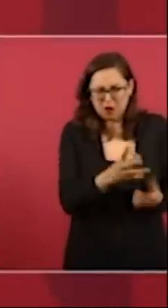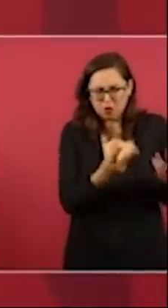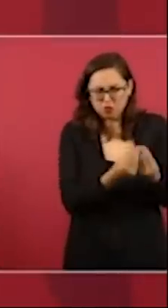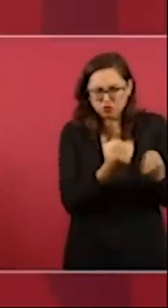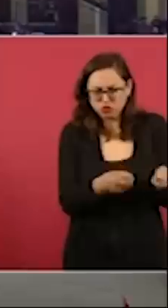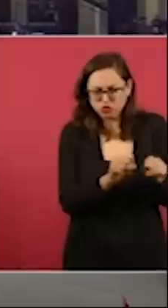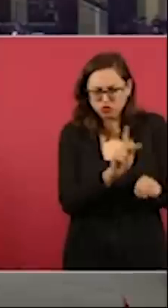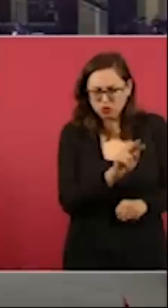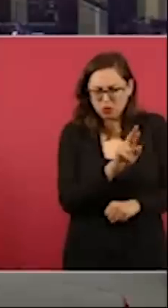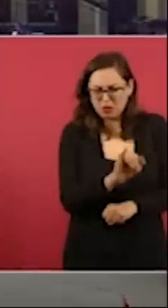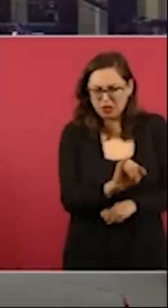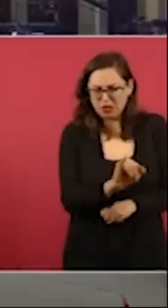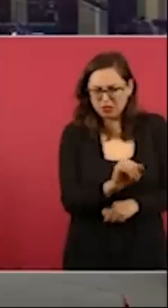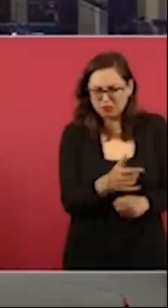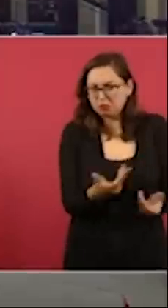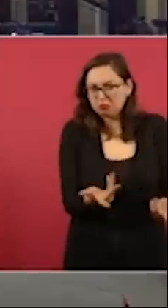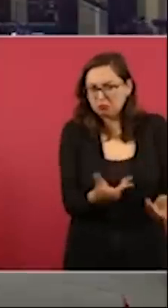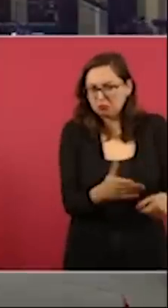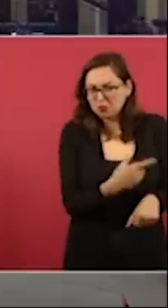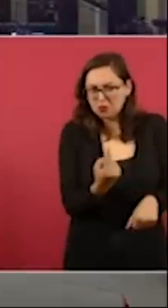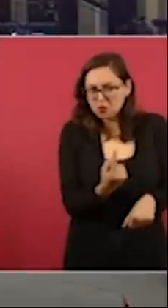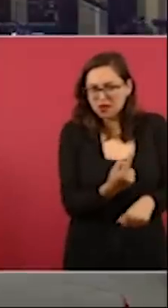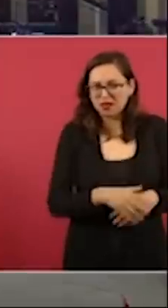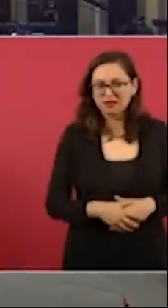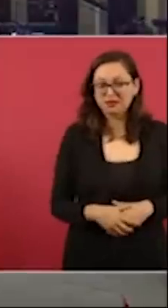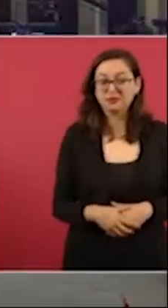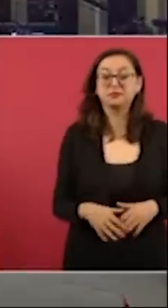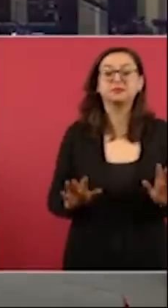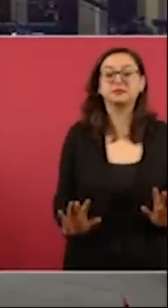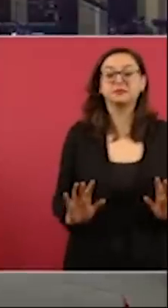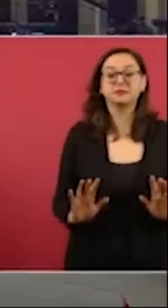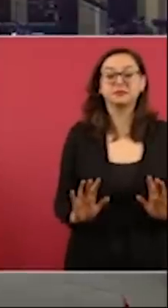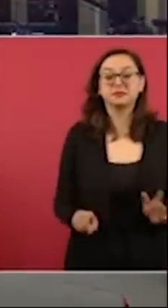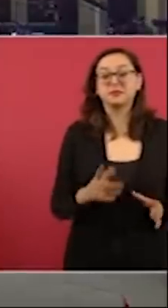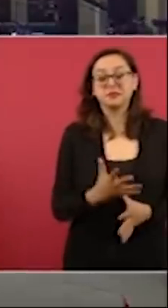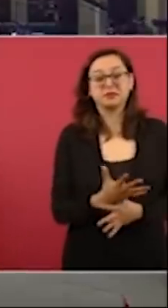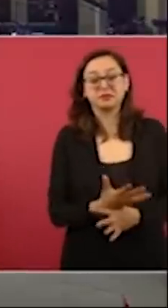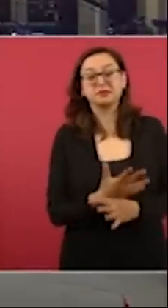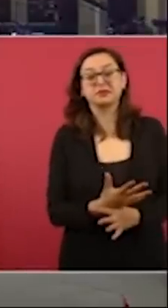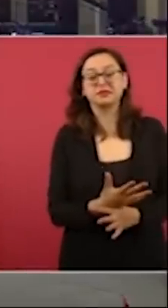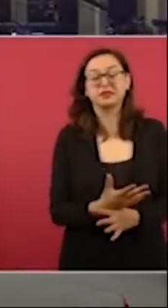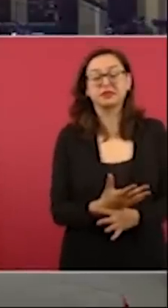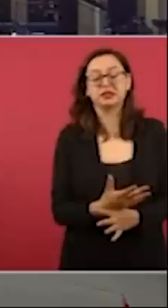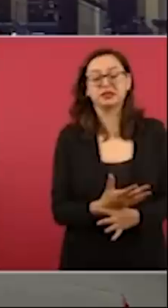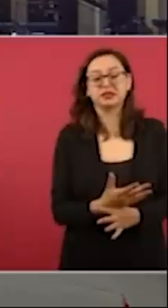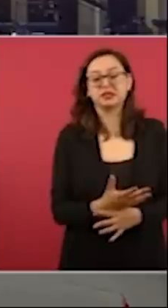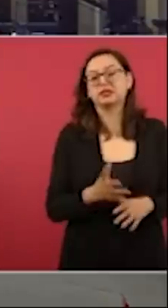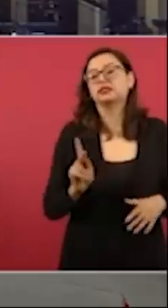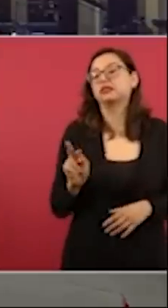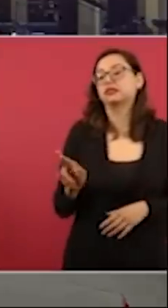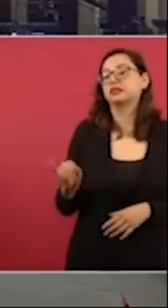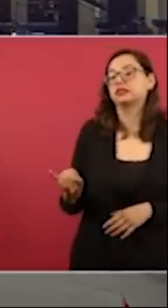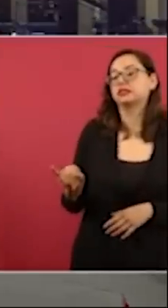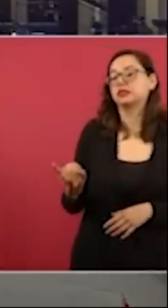¿Los del PAN? Bueno, los del PAN se les atraganta como a Santiago Krill el PRI, porque dice que Morena está peor que los peores tiempos del